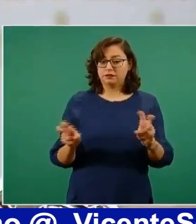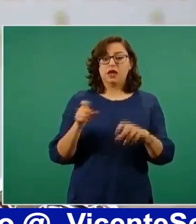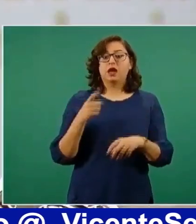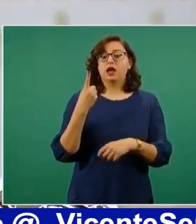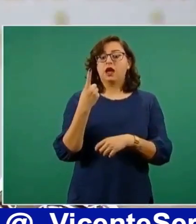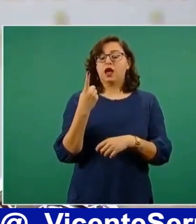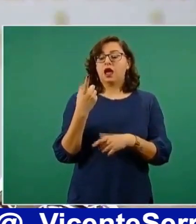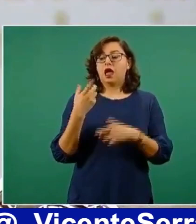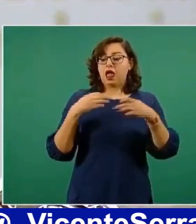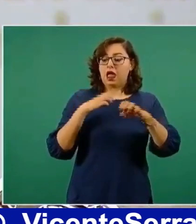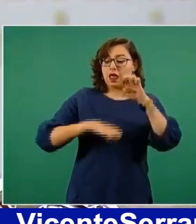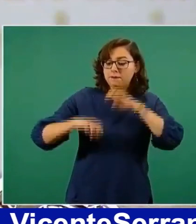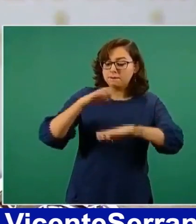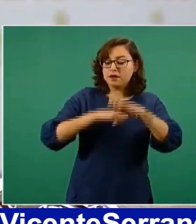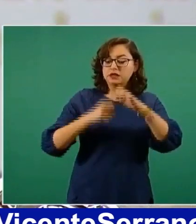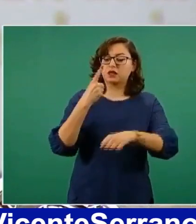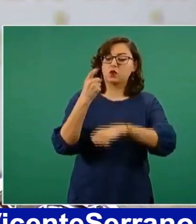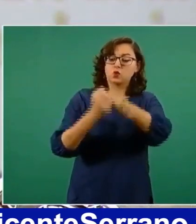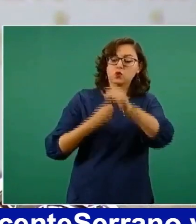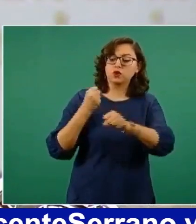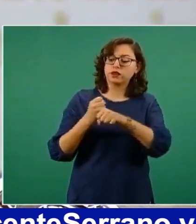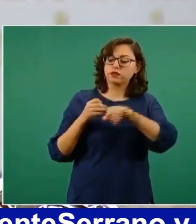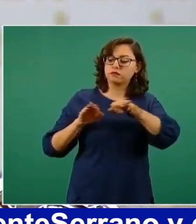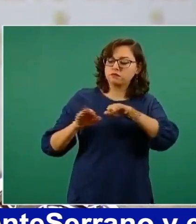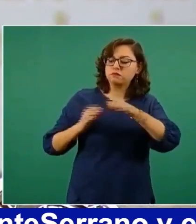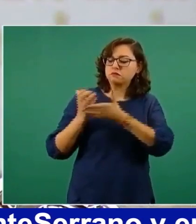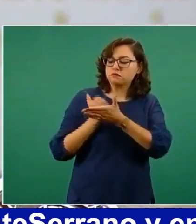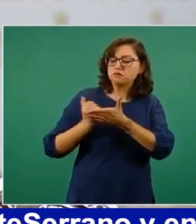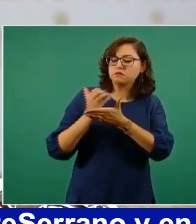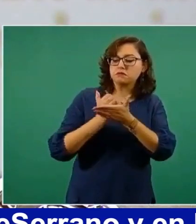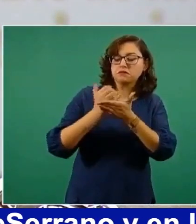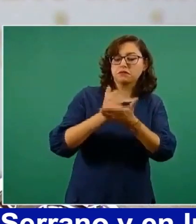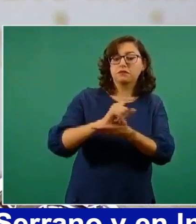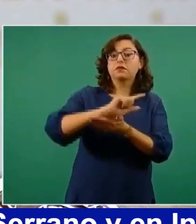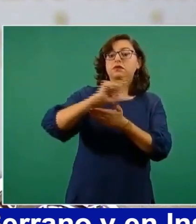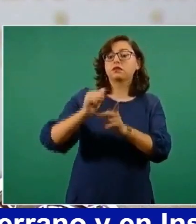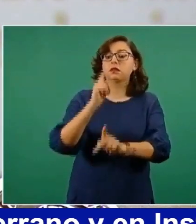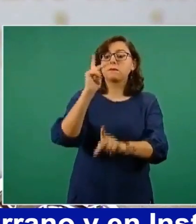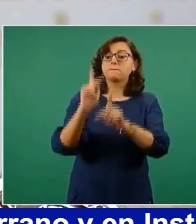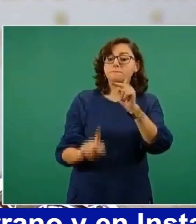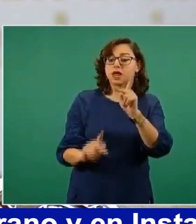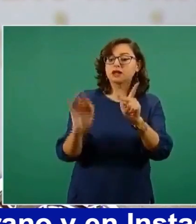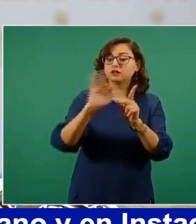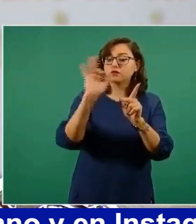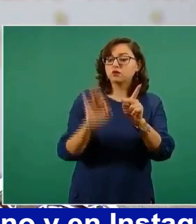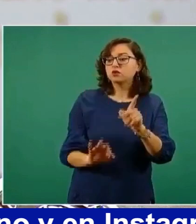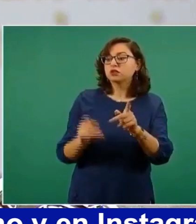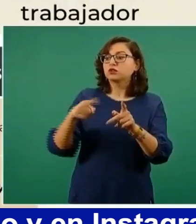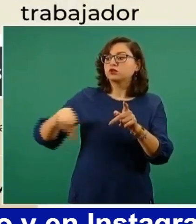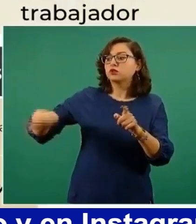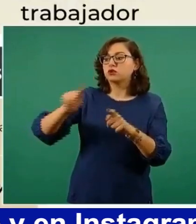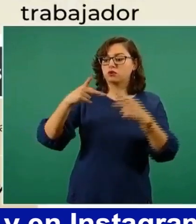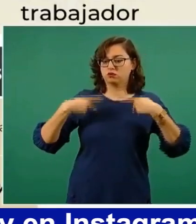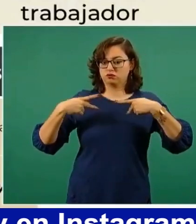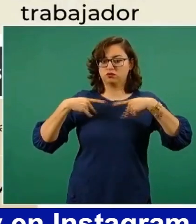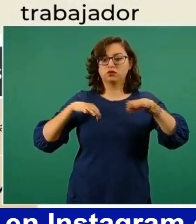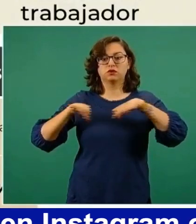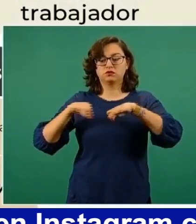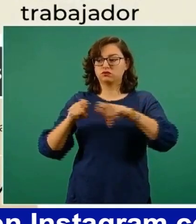regularizar al personal subcontratado. Adelante. En materia de reparto